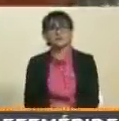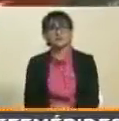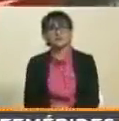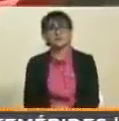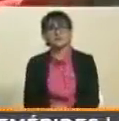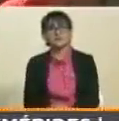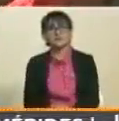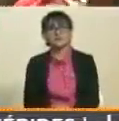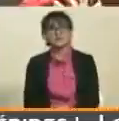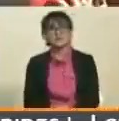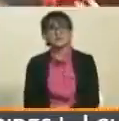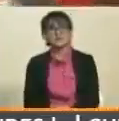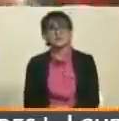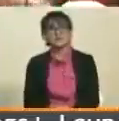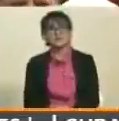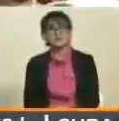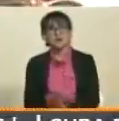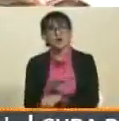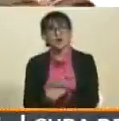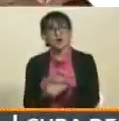Bueno, gobernadora,